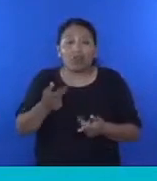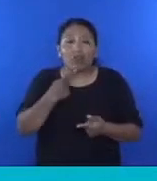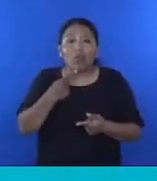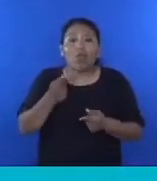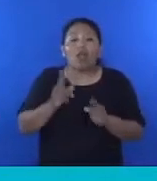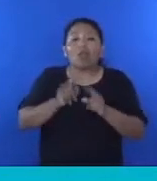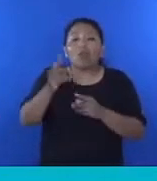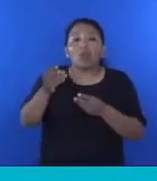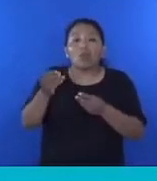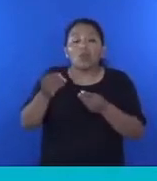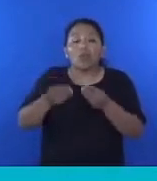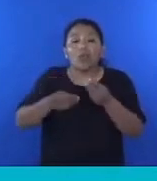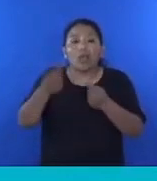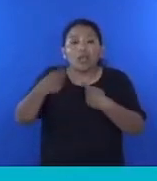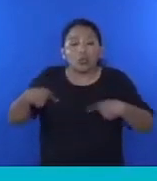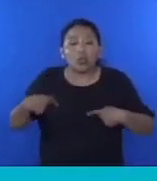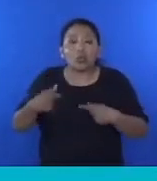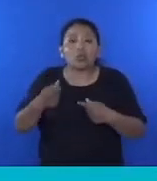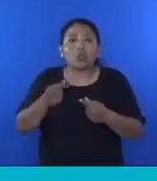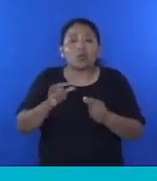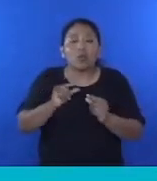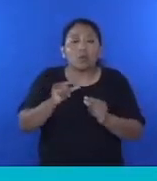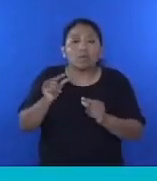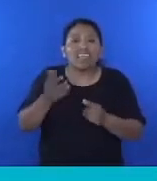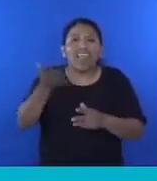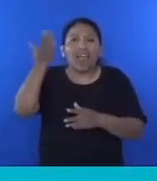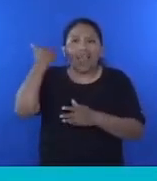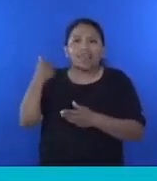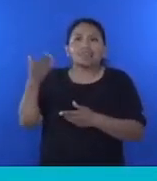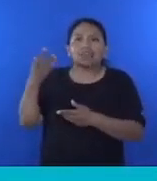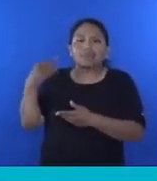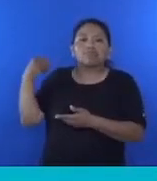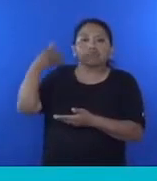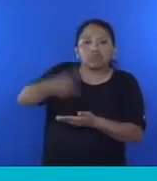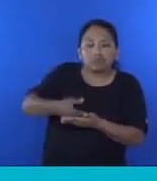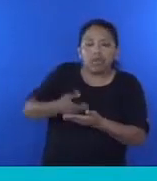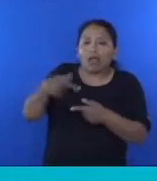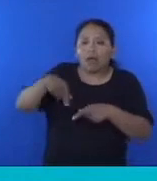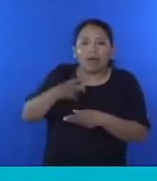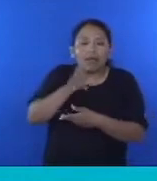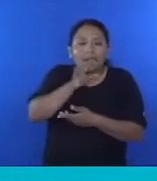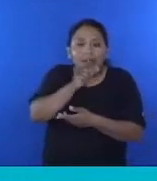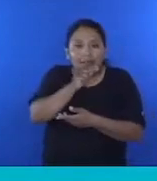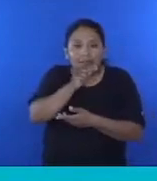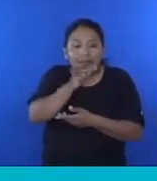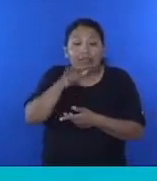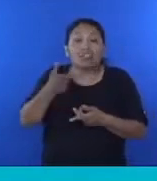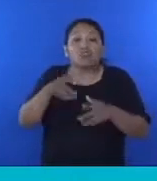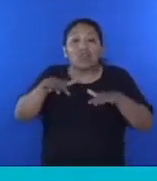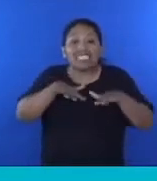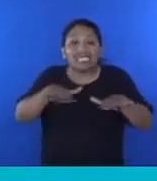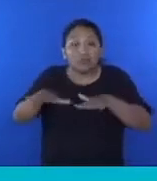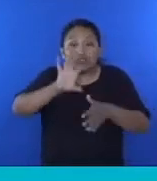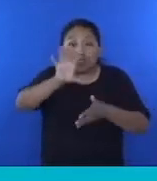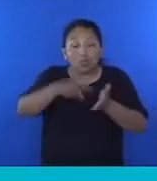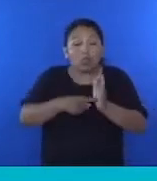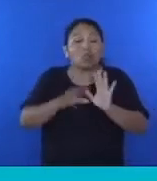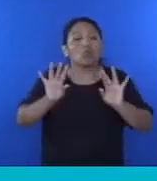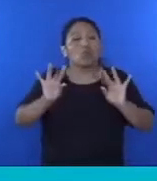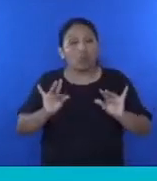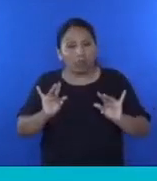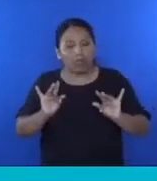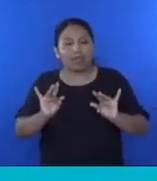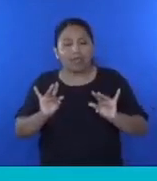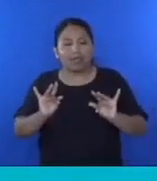Aires algunos recursos discrecionales que antes recibía. Esto pone a la provincia en una situación compleja desde el punto de